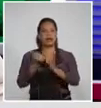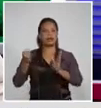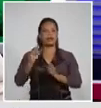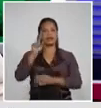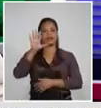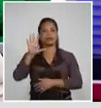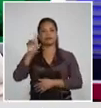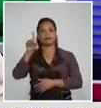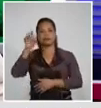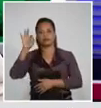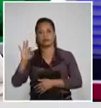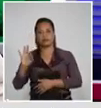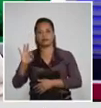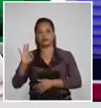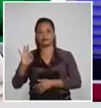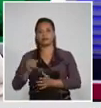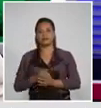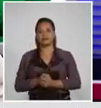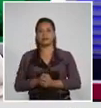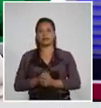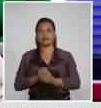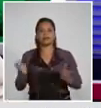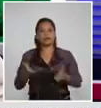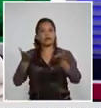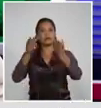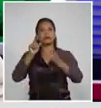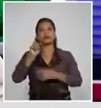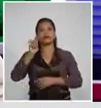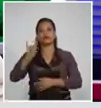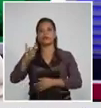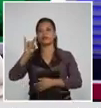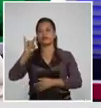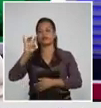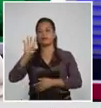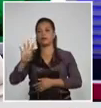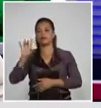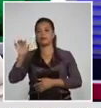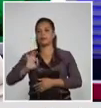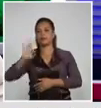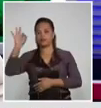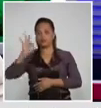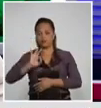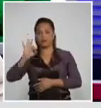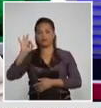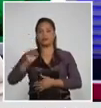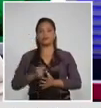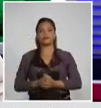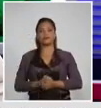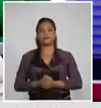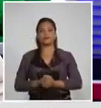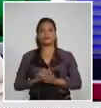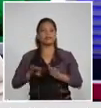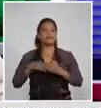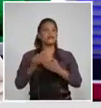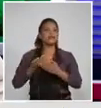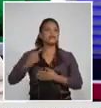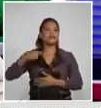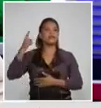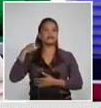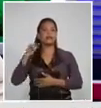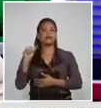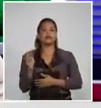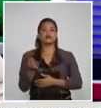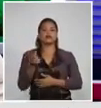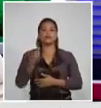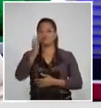517, recuperados el 94%. En el día de ayer, solo Ciego